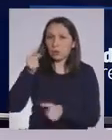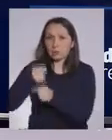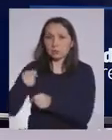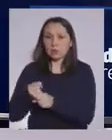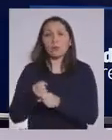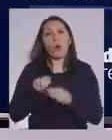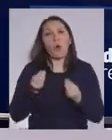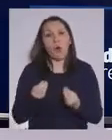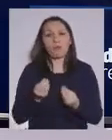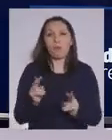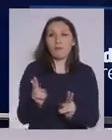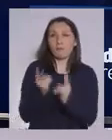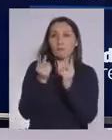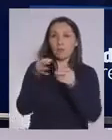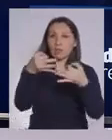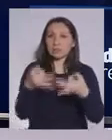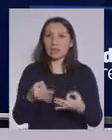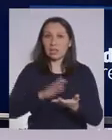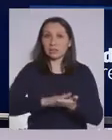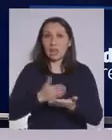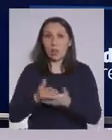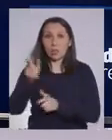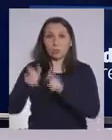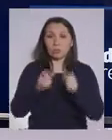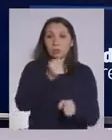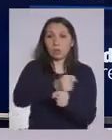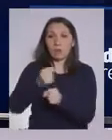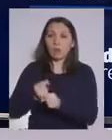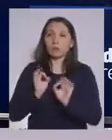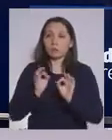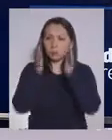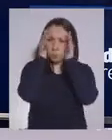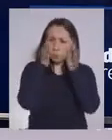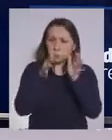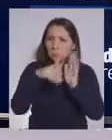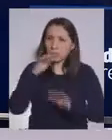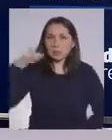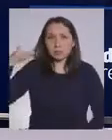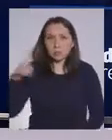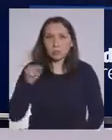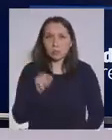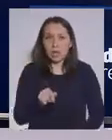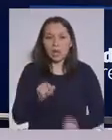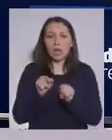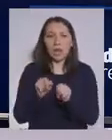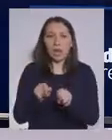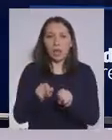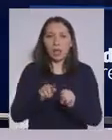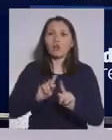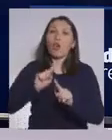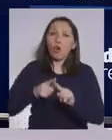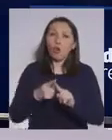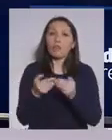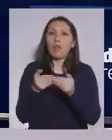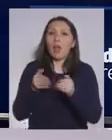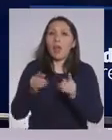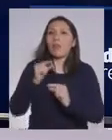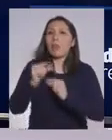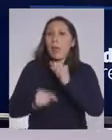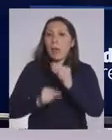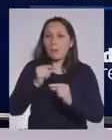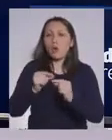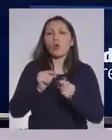obviamente la vida la seguridad y la salud de los trabajadores sea el foco prioritario en este en esta reapertura gradual y